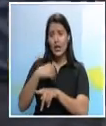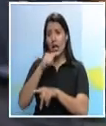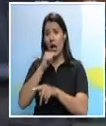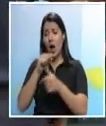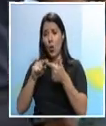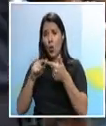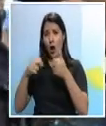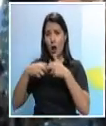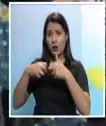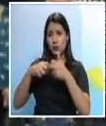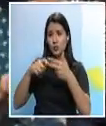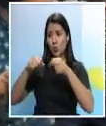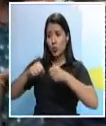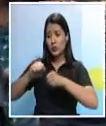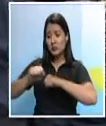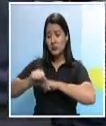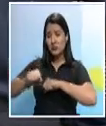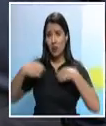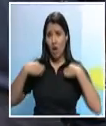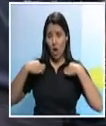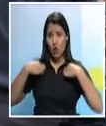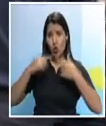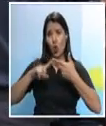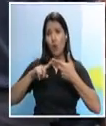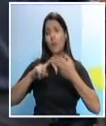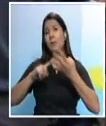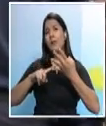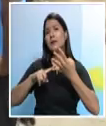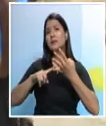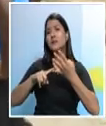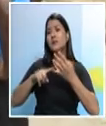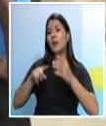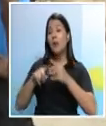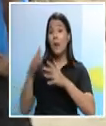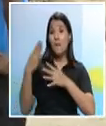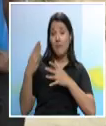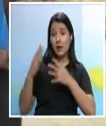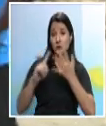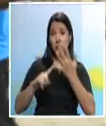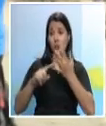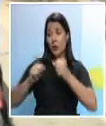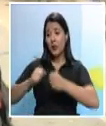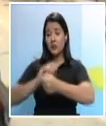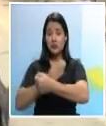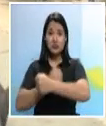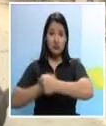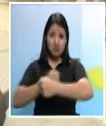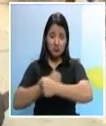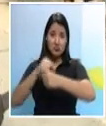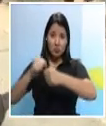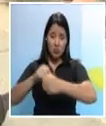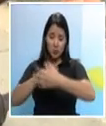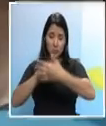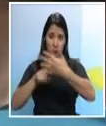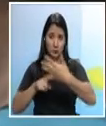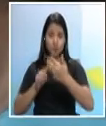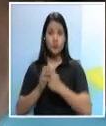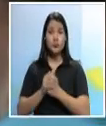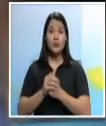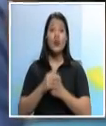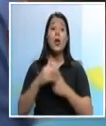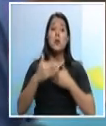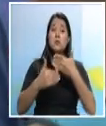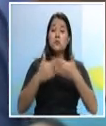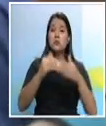electricidad, centro de lavado, cabañas sanitarias y área para preparar alimentos. Conforme avance el proceso del traslado, también